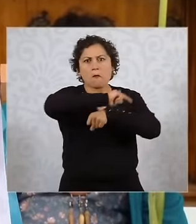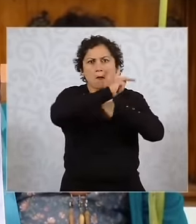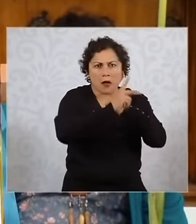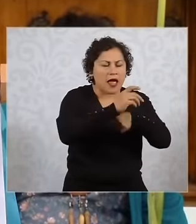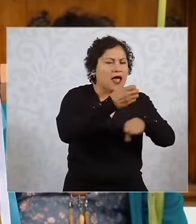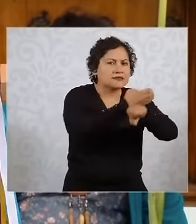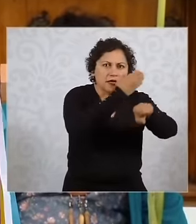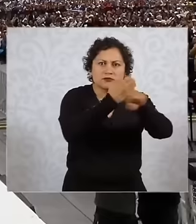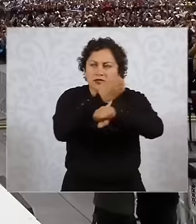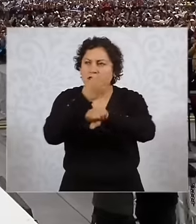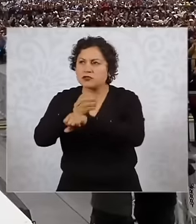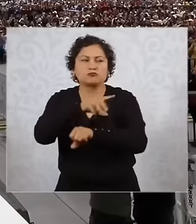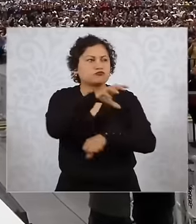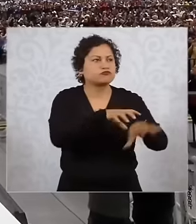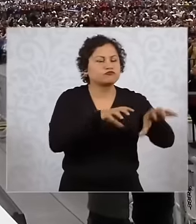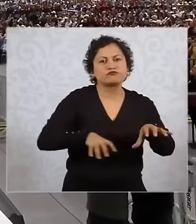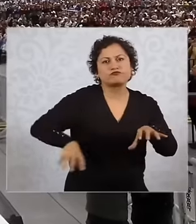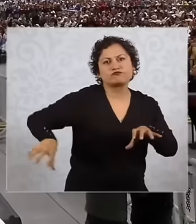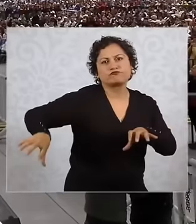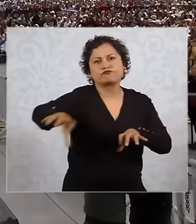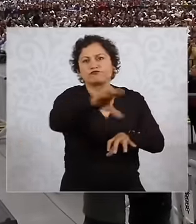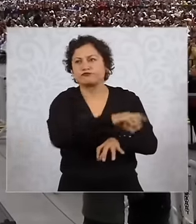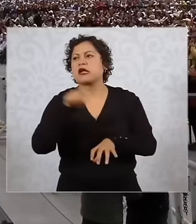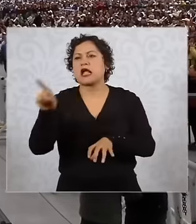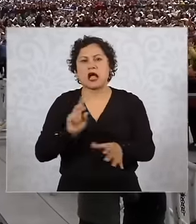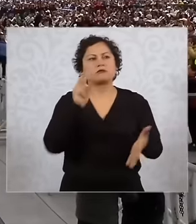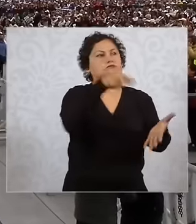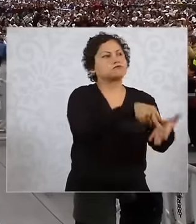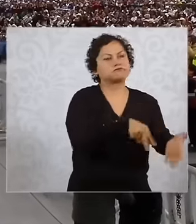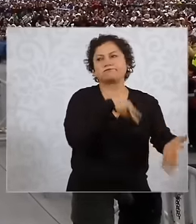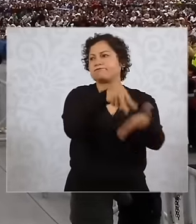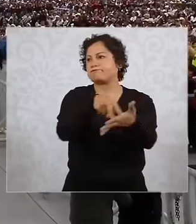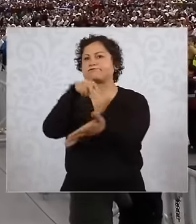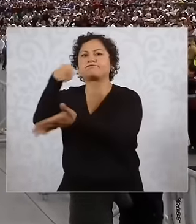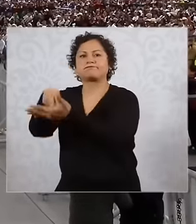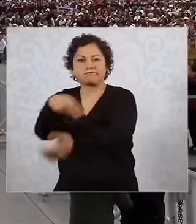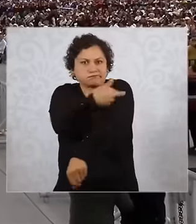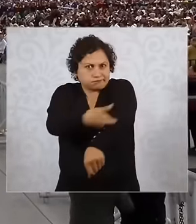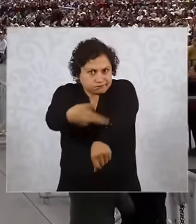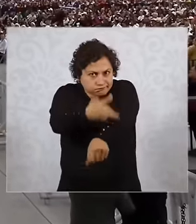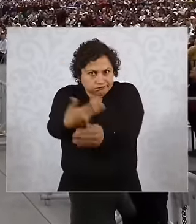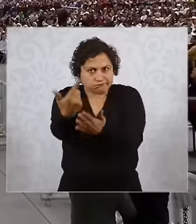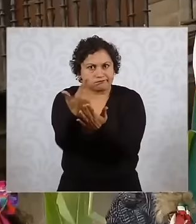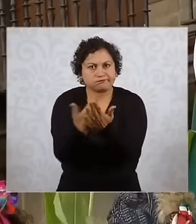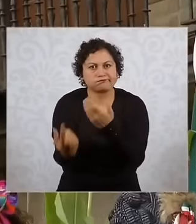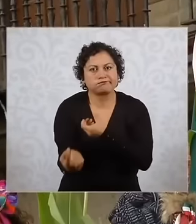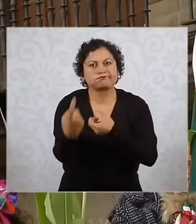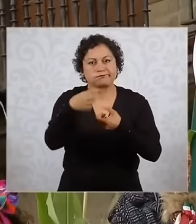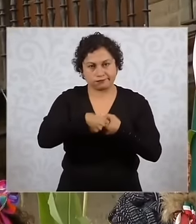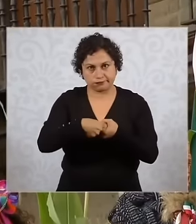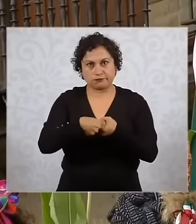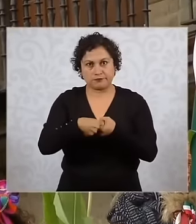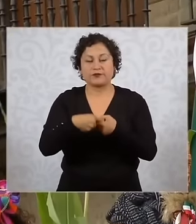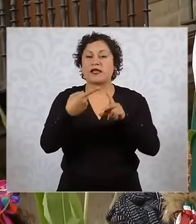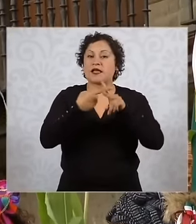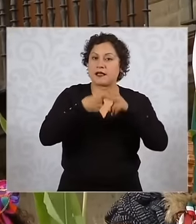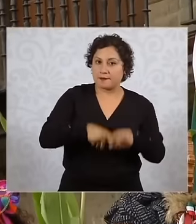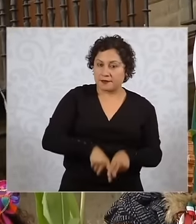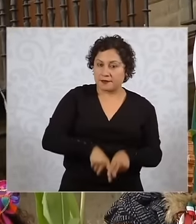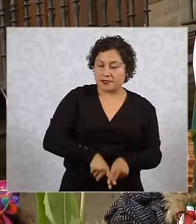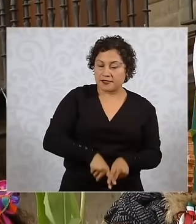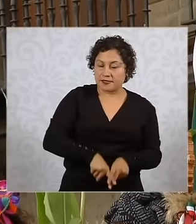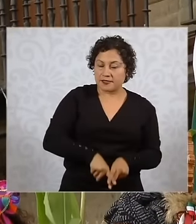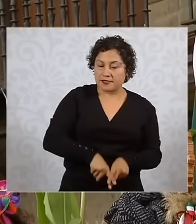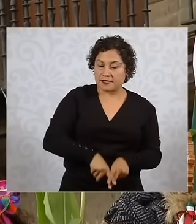inscribiendo a todas las mujeres. Vamos a iniciar con mujeres de 63 y 64 años de